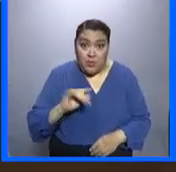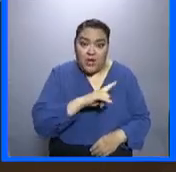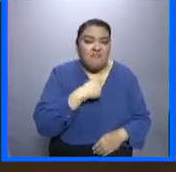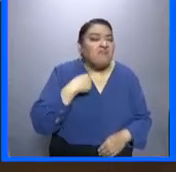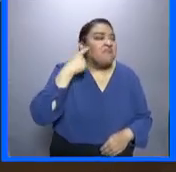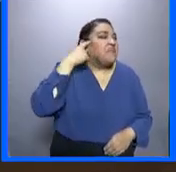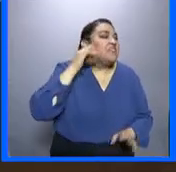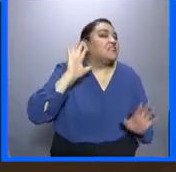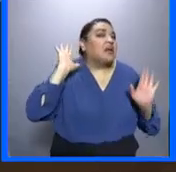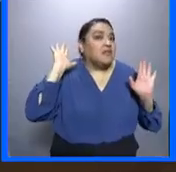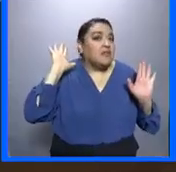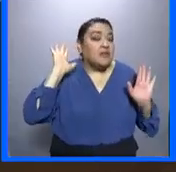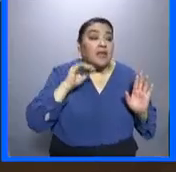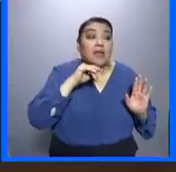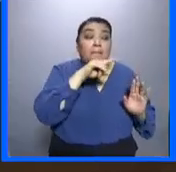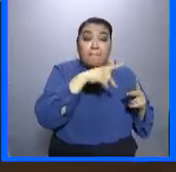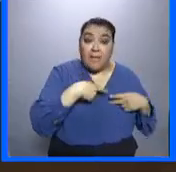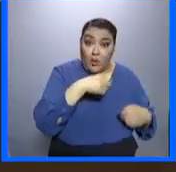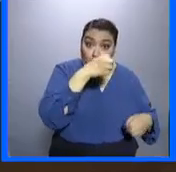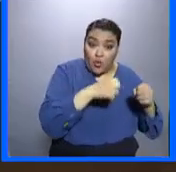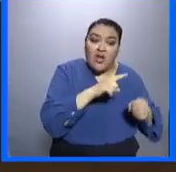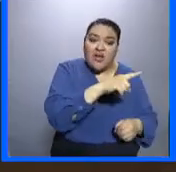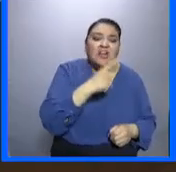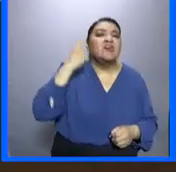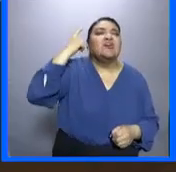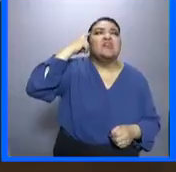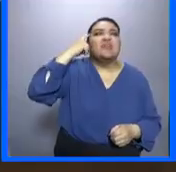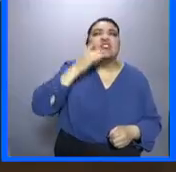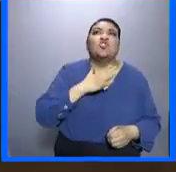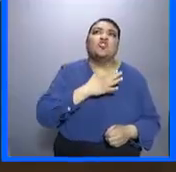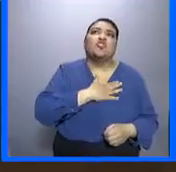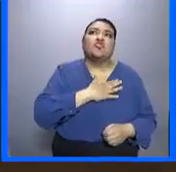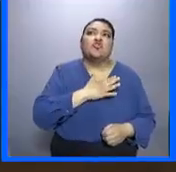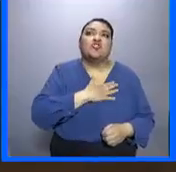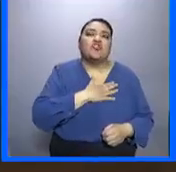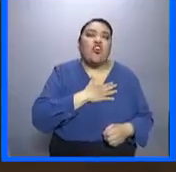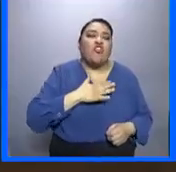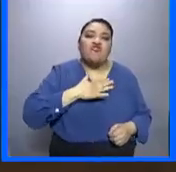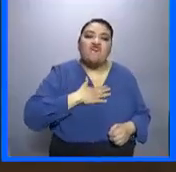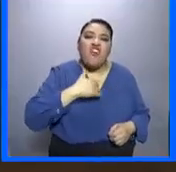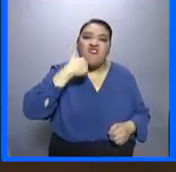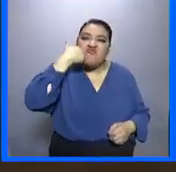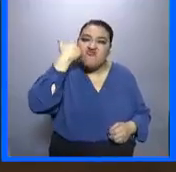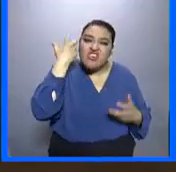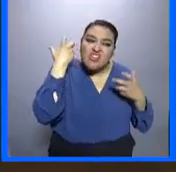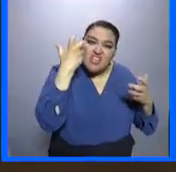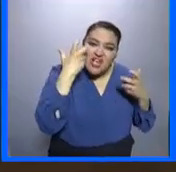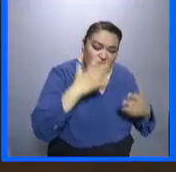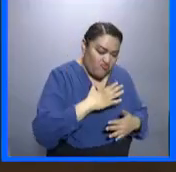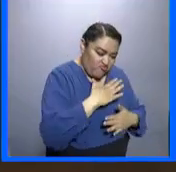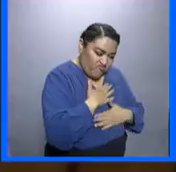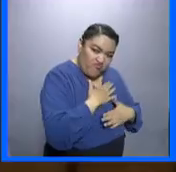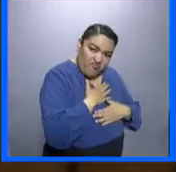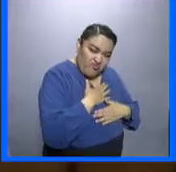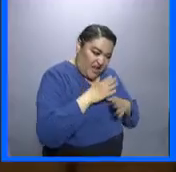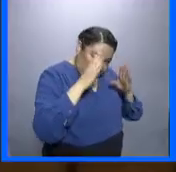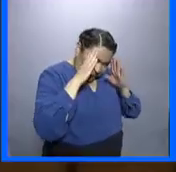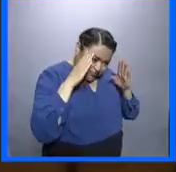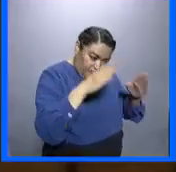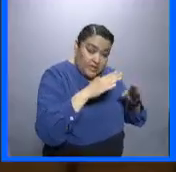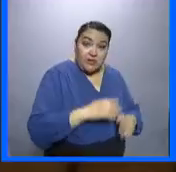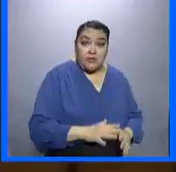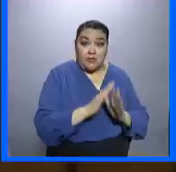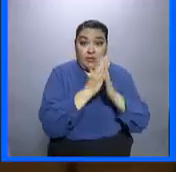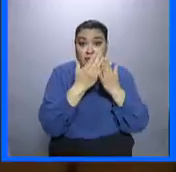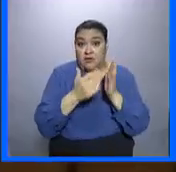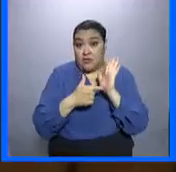metáfora, sino que se consideran esclavos de sus propias condiciones subjetivas. La obra